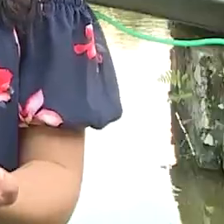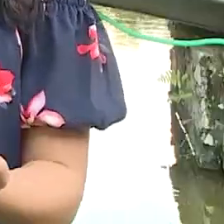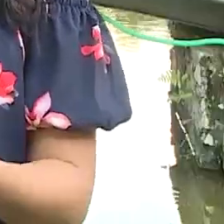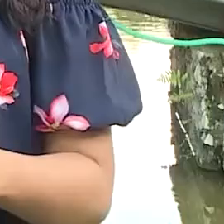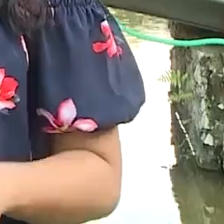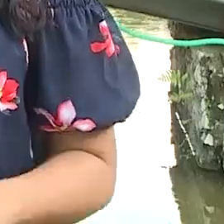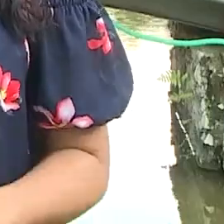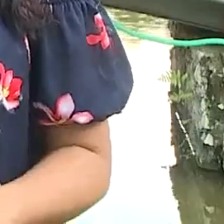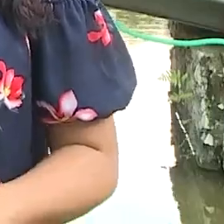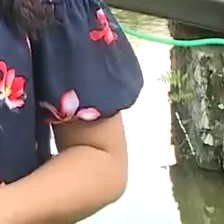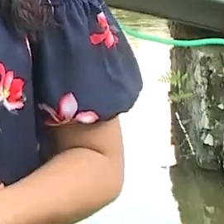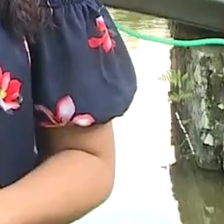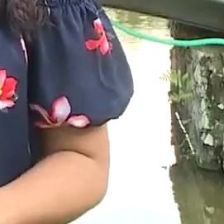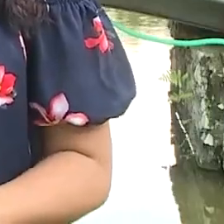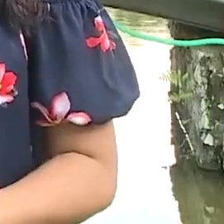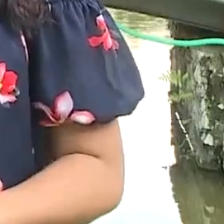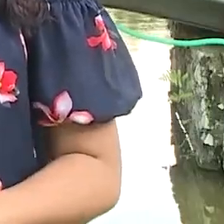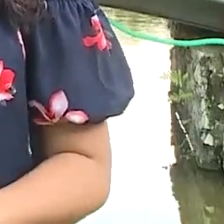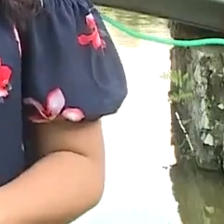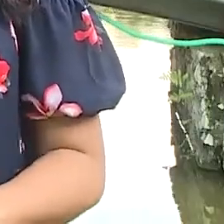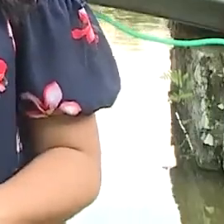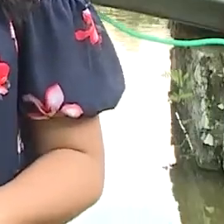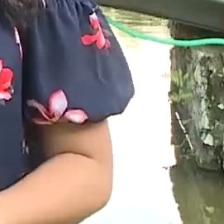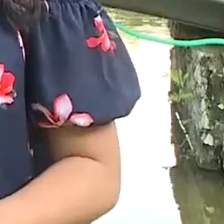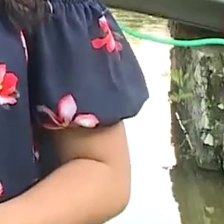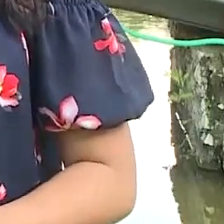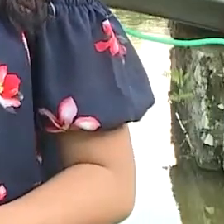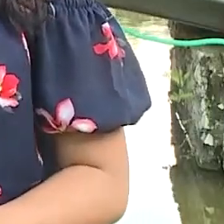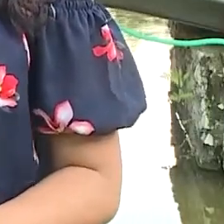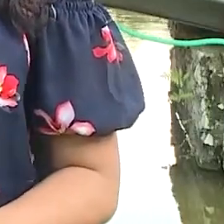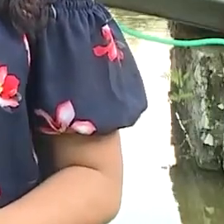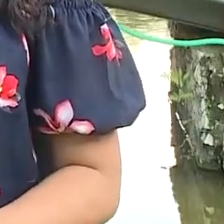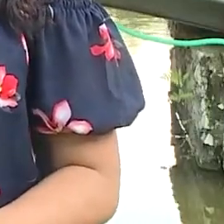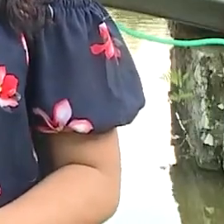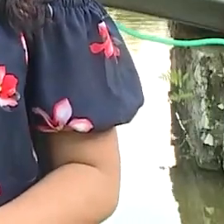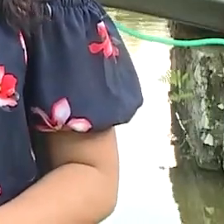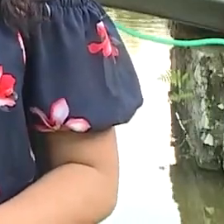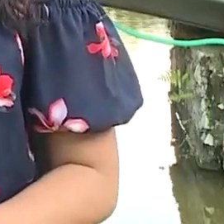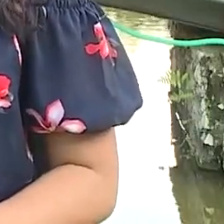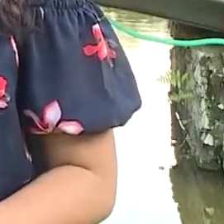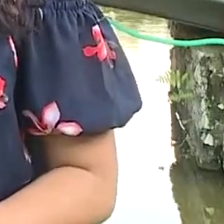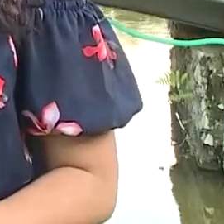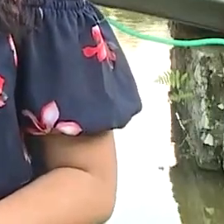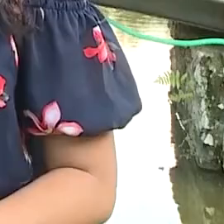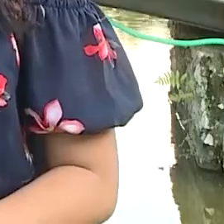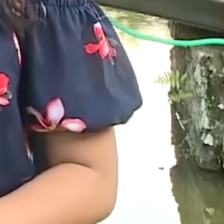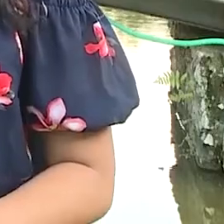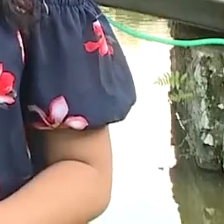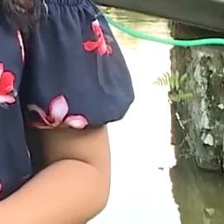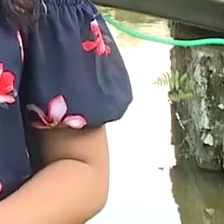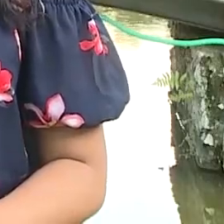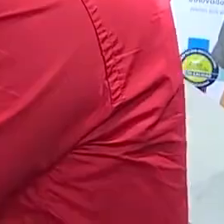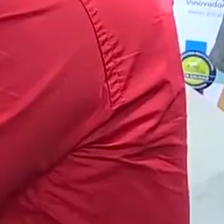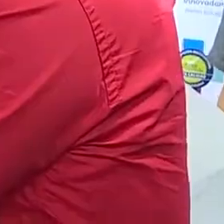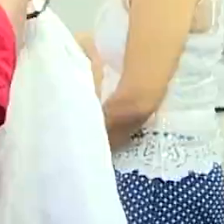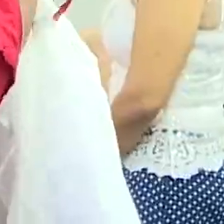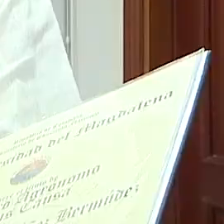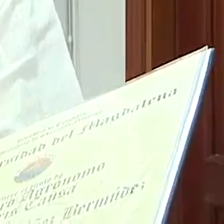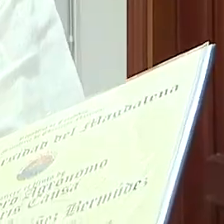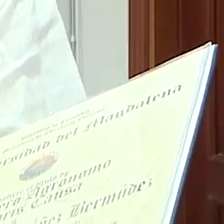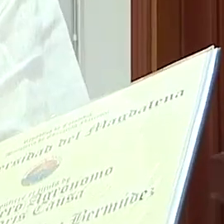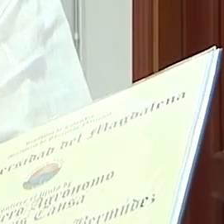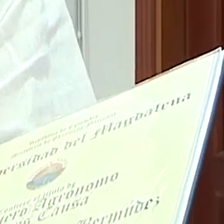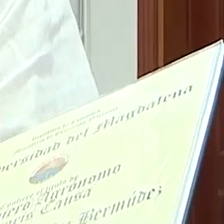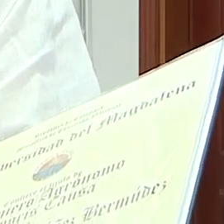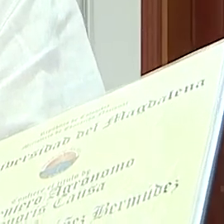La Universidad del Magdalena le confirió el título honoris causa en ingeniería agronómica al compositor Aurelio Núñez Bermúdez.